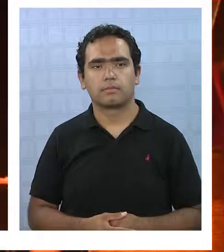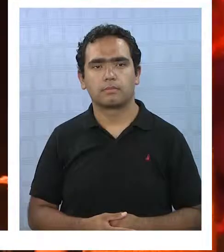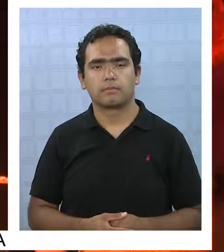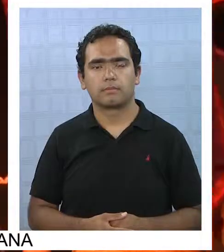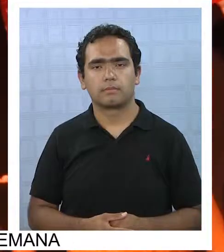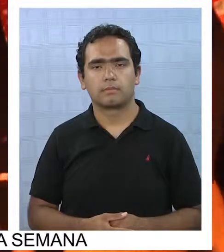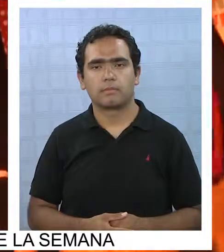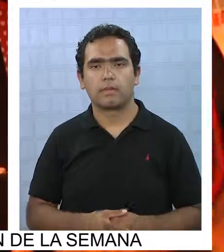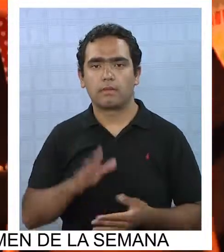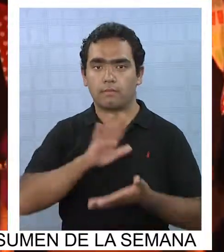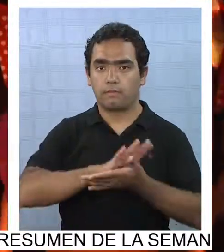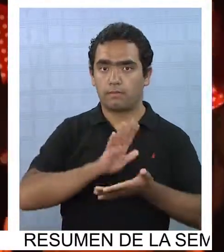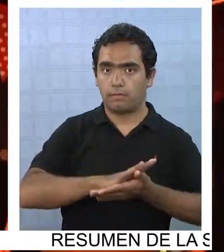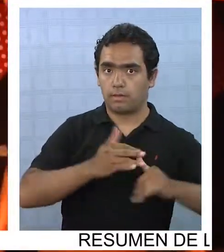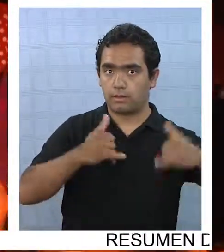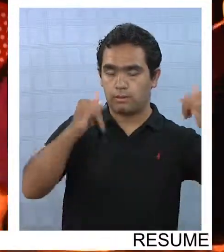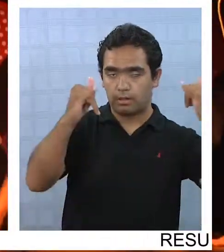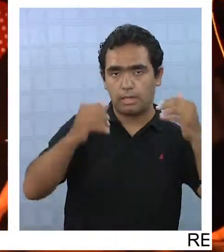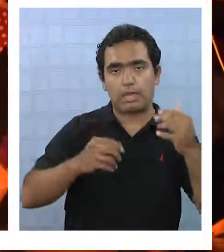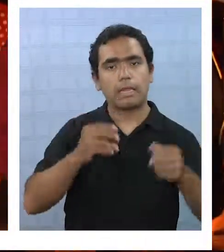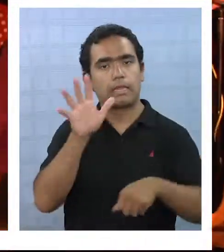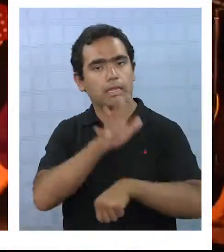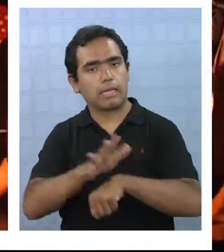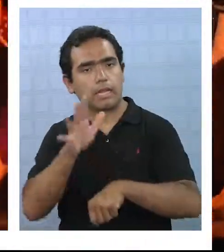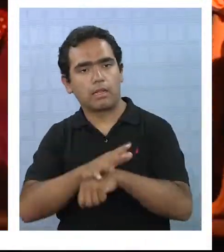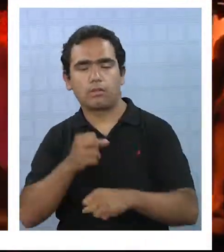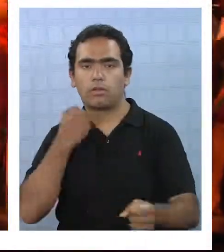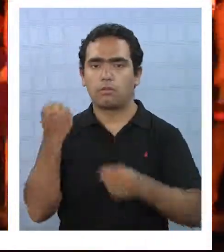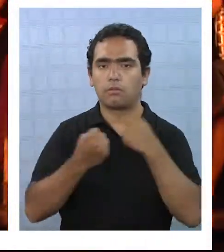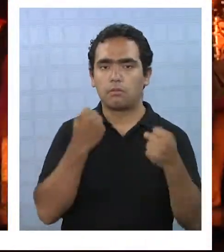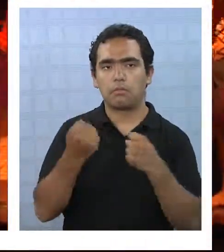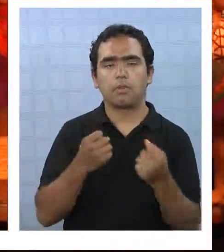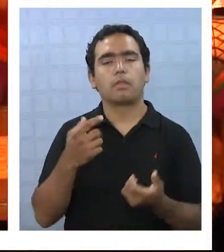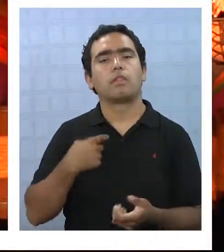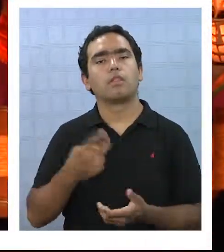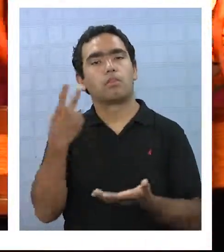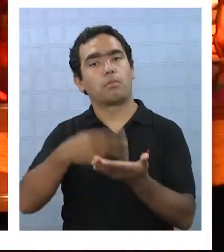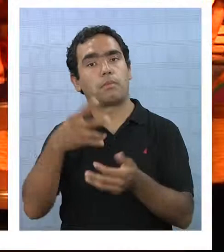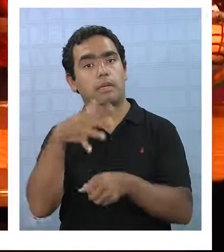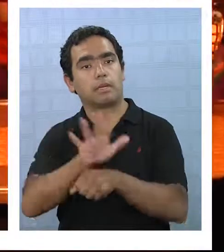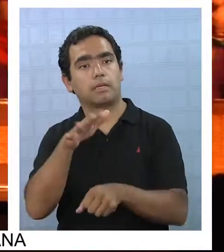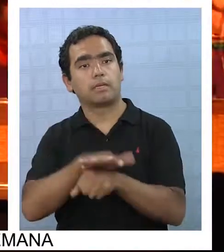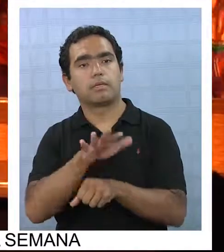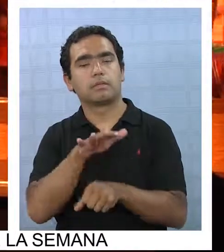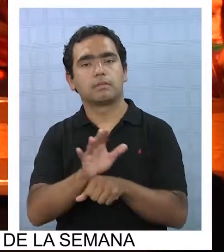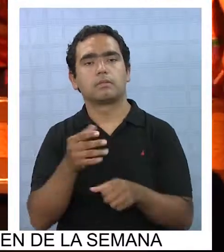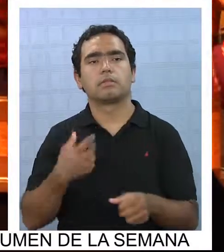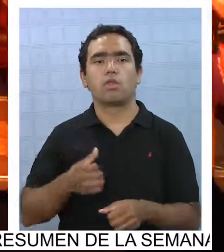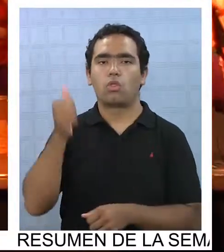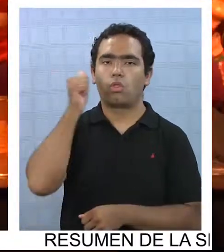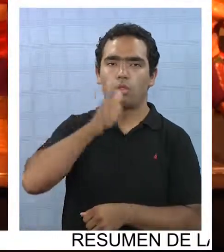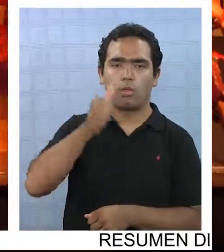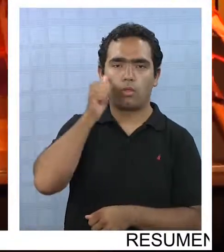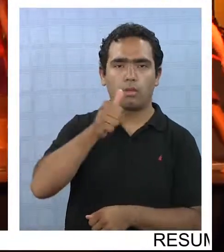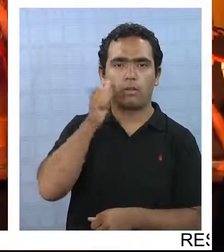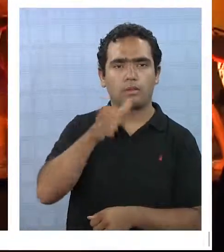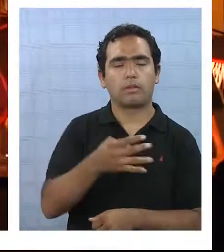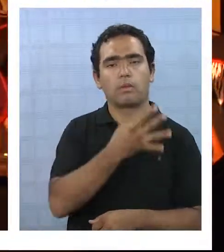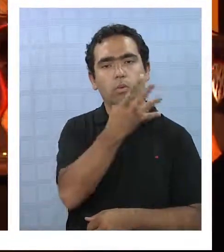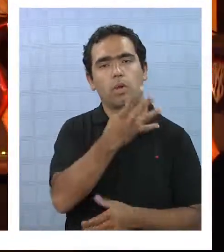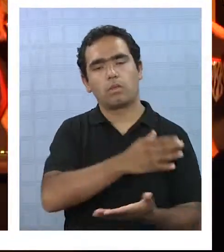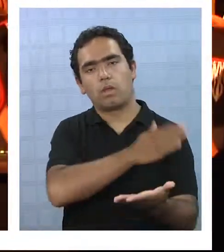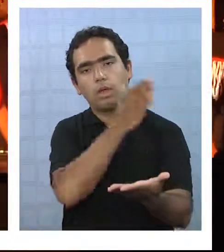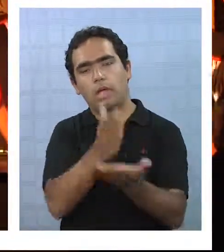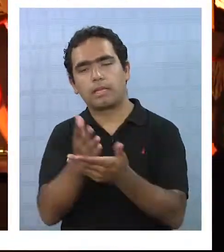El festival de teatro y danza FINDAS 2015 presentará funciones todos los días entre el